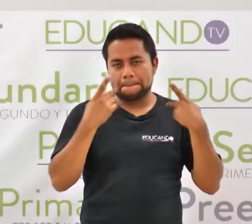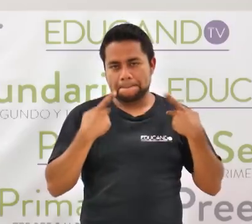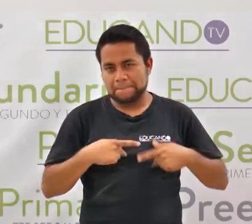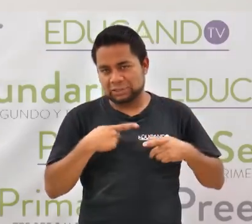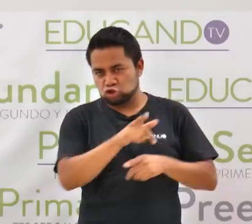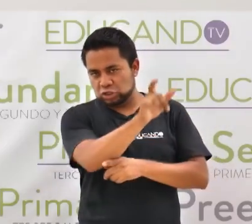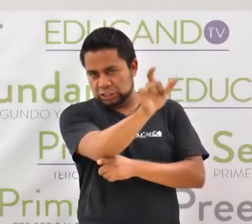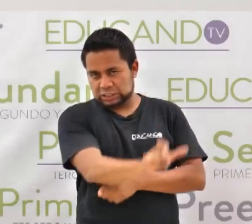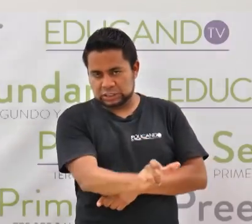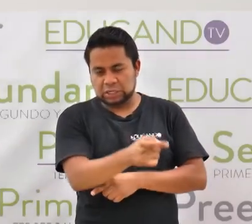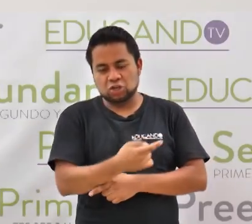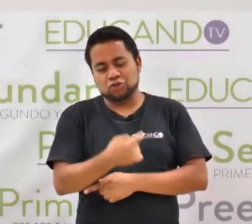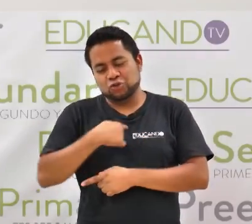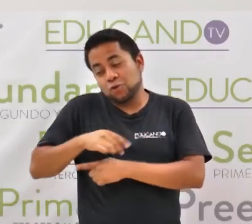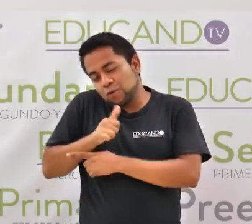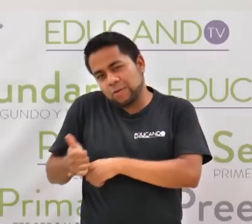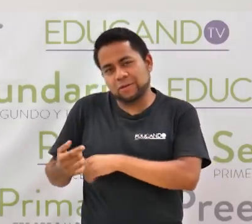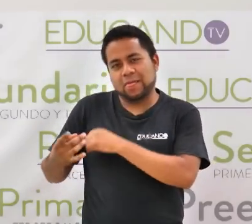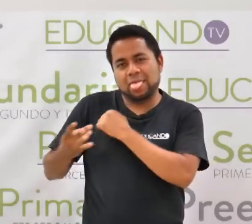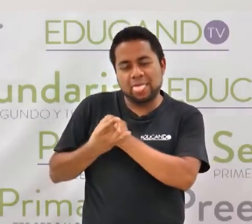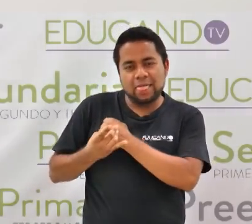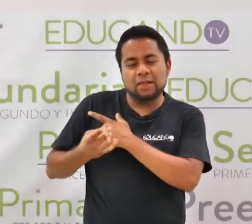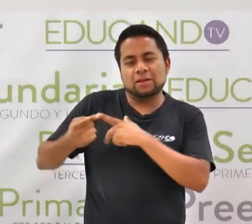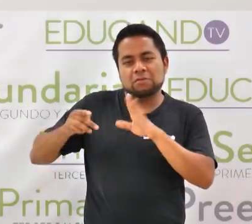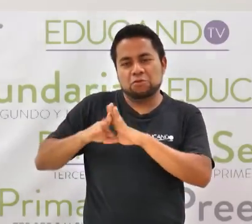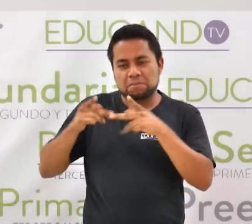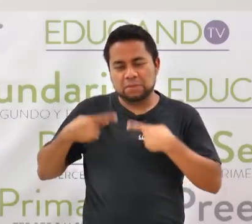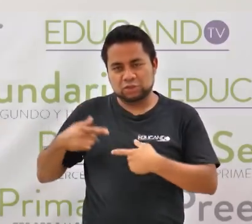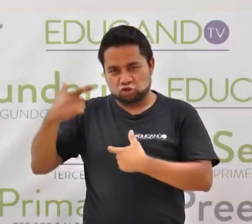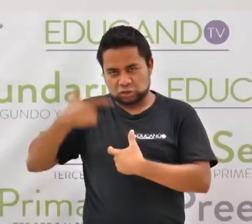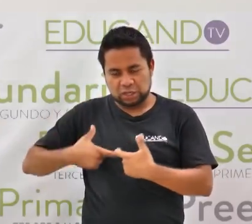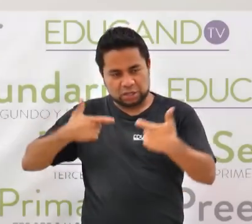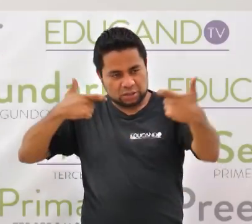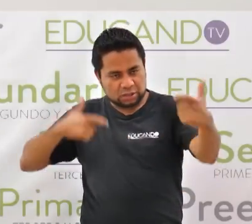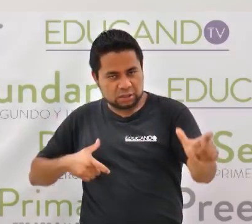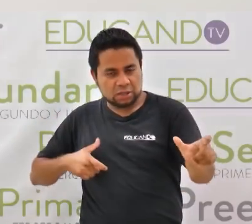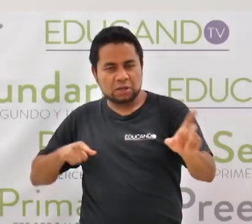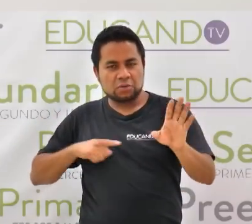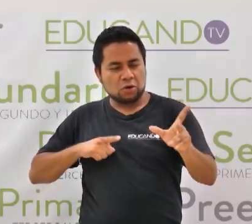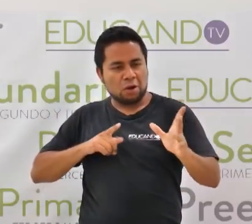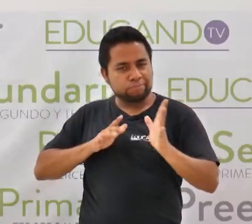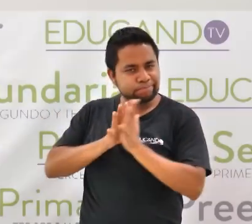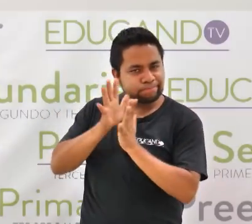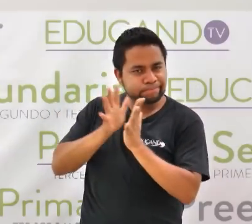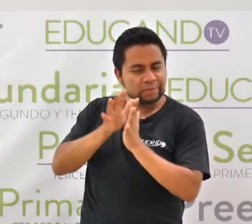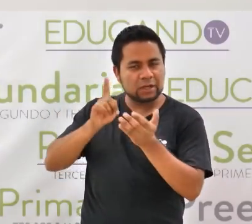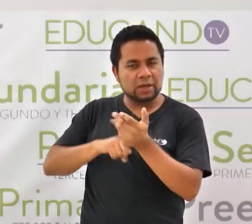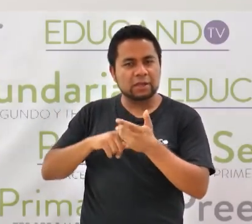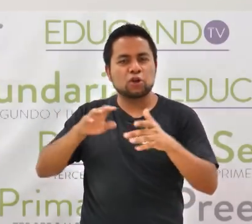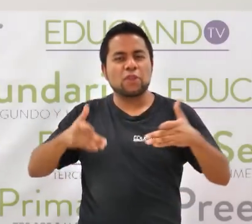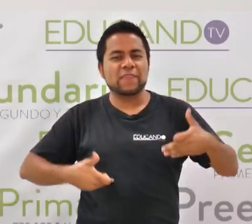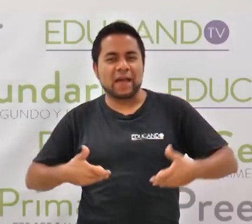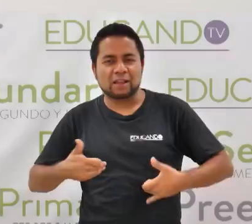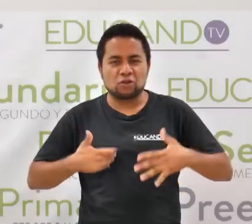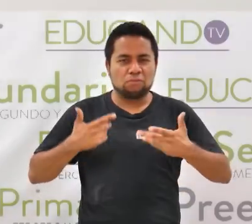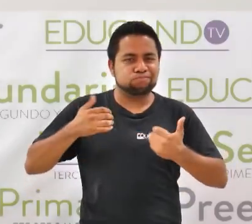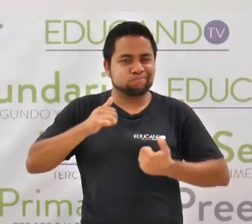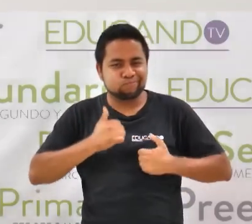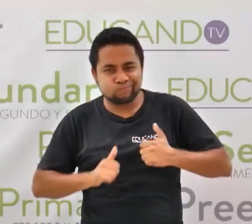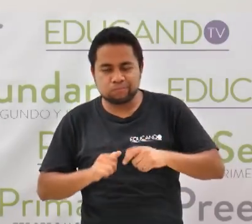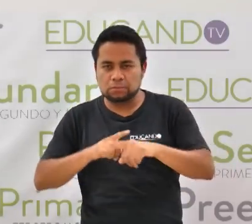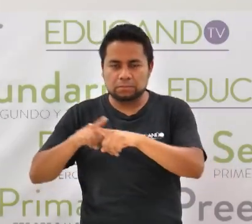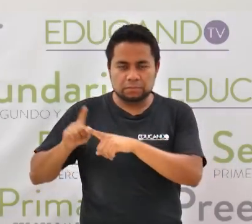y tú eres el otro, y entonces hagan como que están participando en una obra de